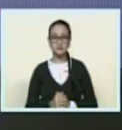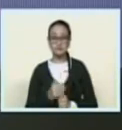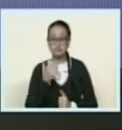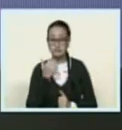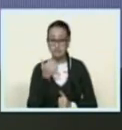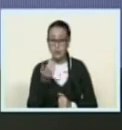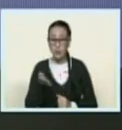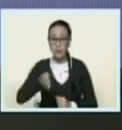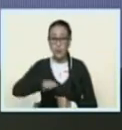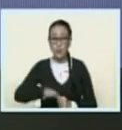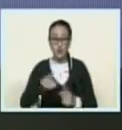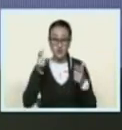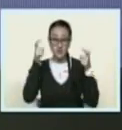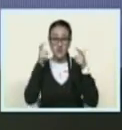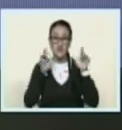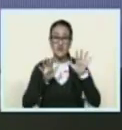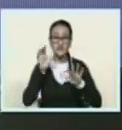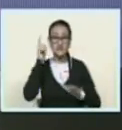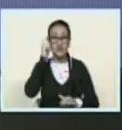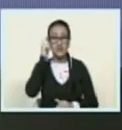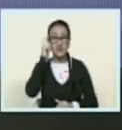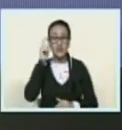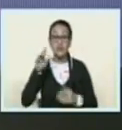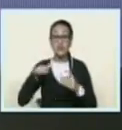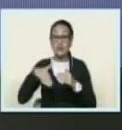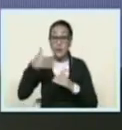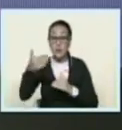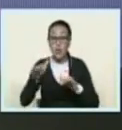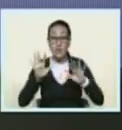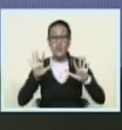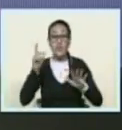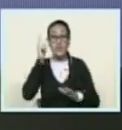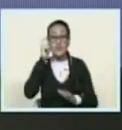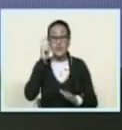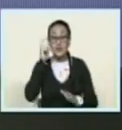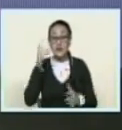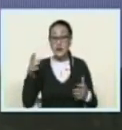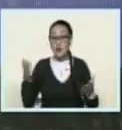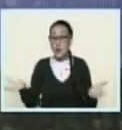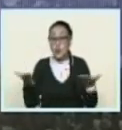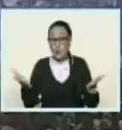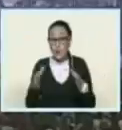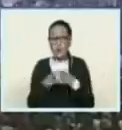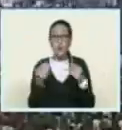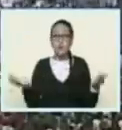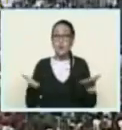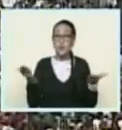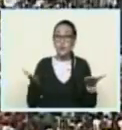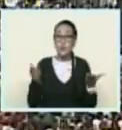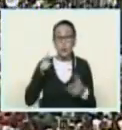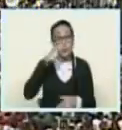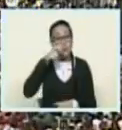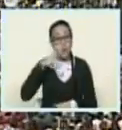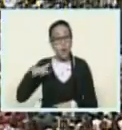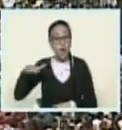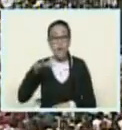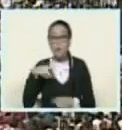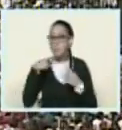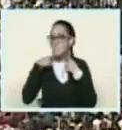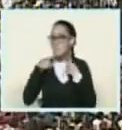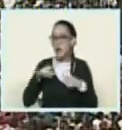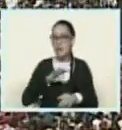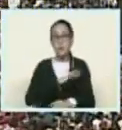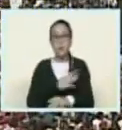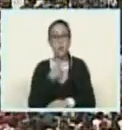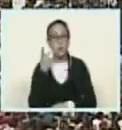del comandante Chávez y luego en 10 días levantarnos el ánimo para que el pueblo no perdiera